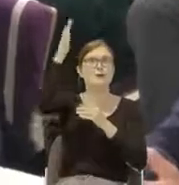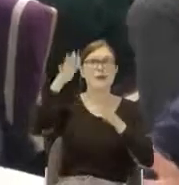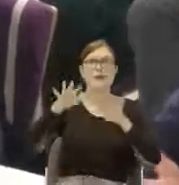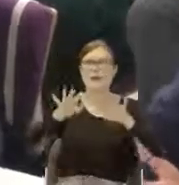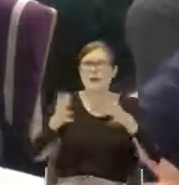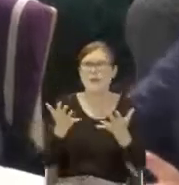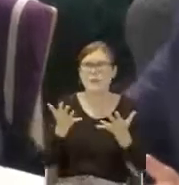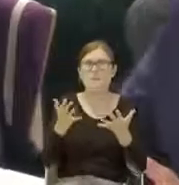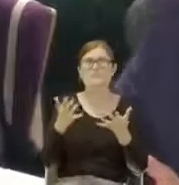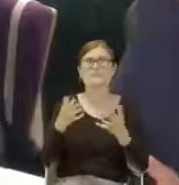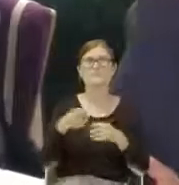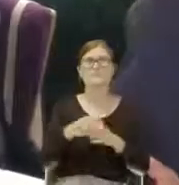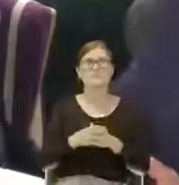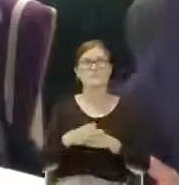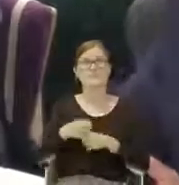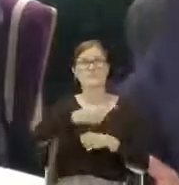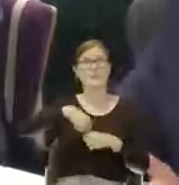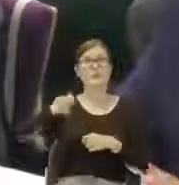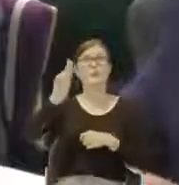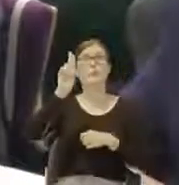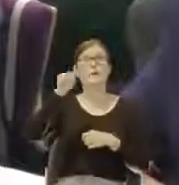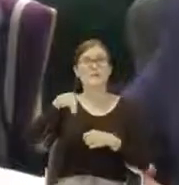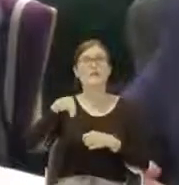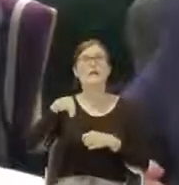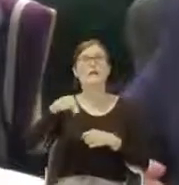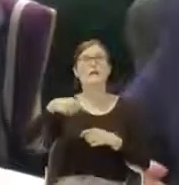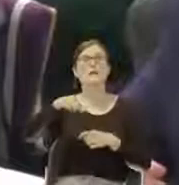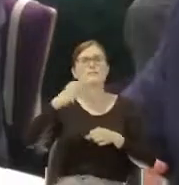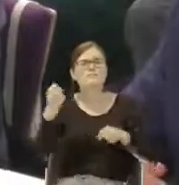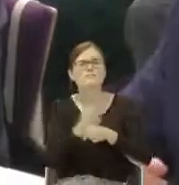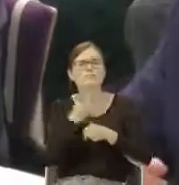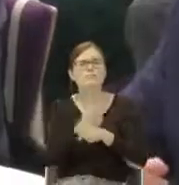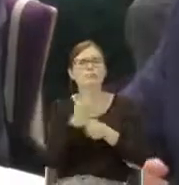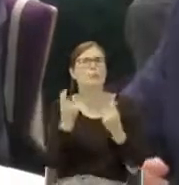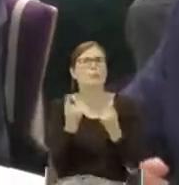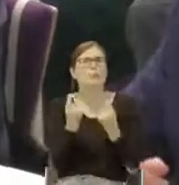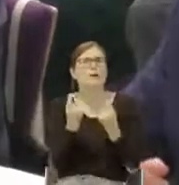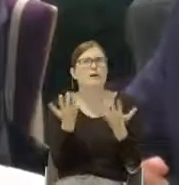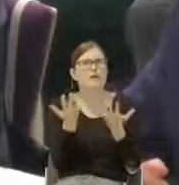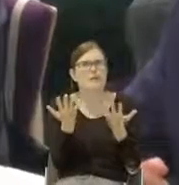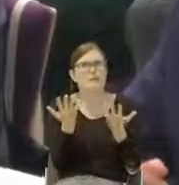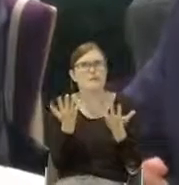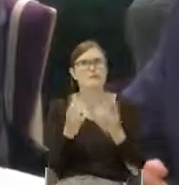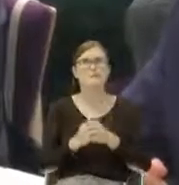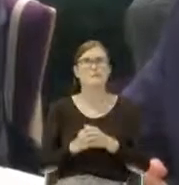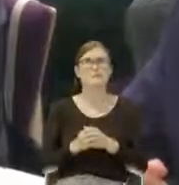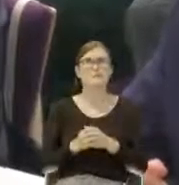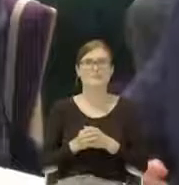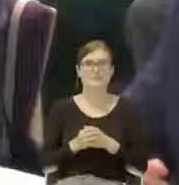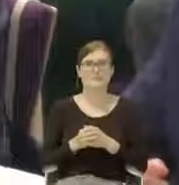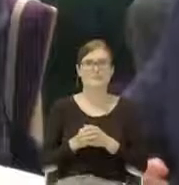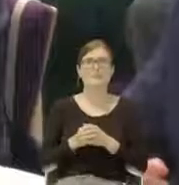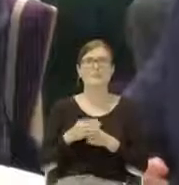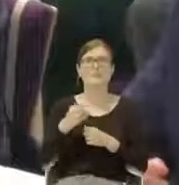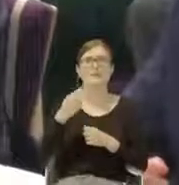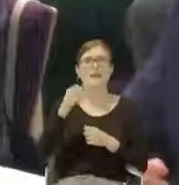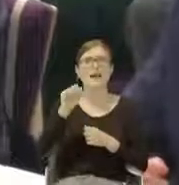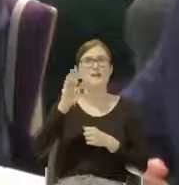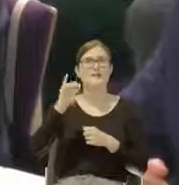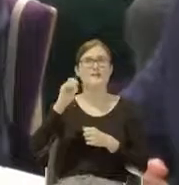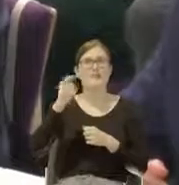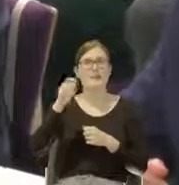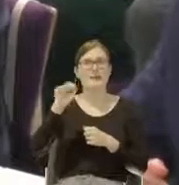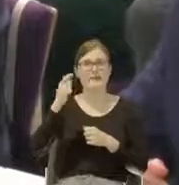aliado. Debe convertirse también en nuestro altavoz, en la vía directa para llegar a los grandes Estados y para intervenir efectivamente en los